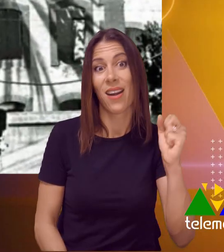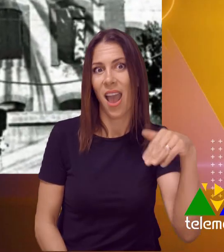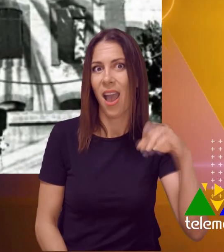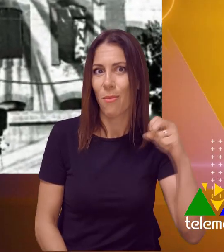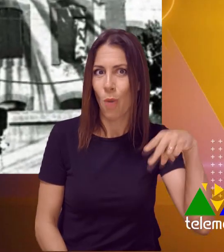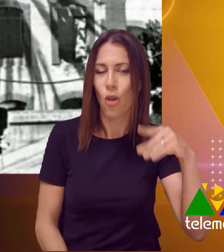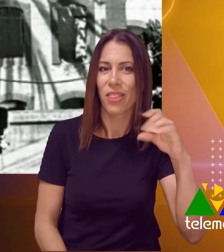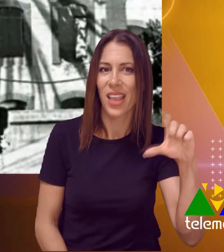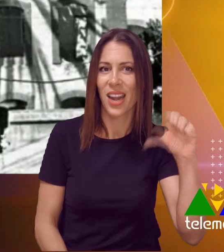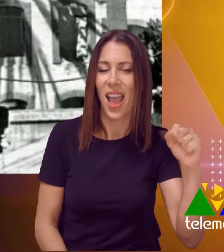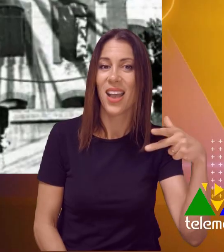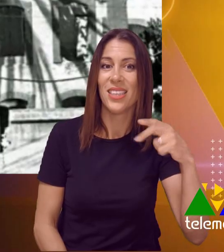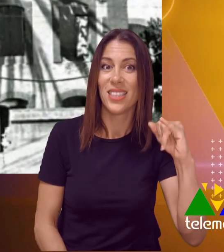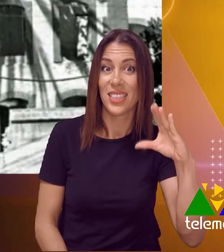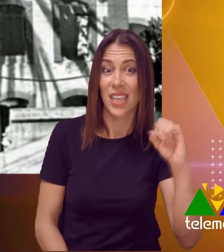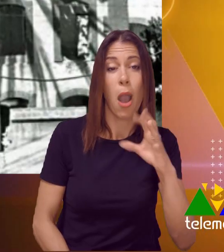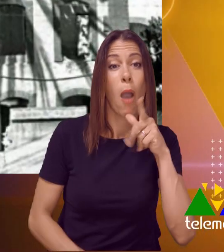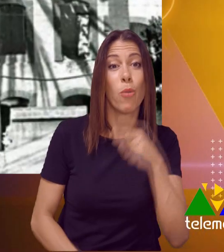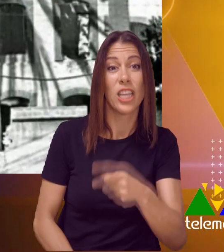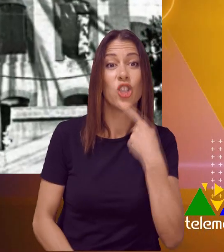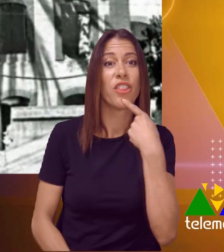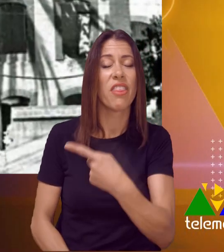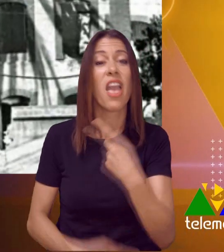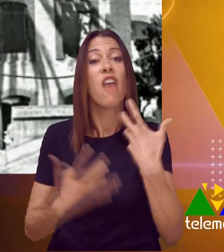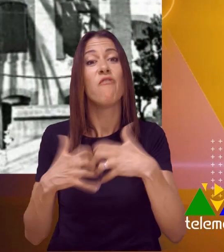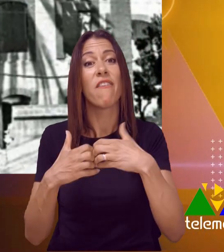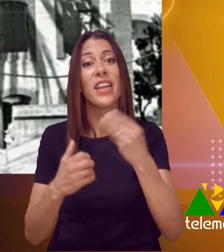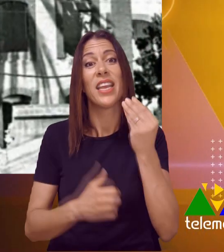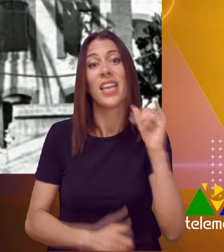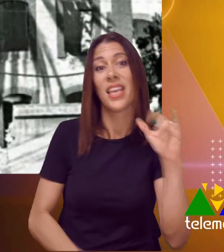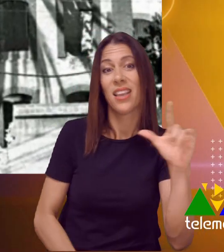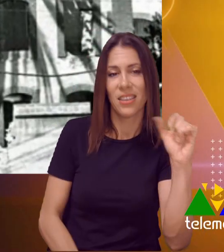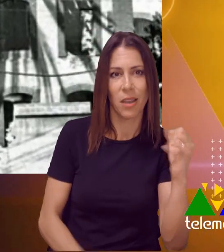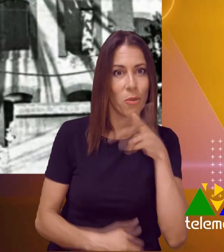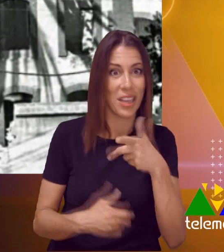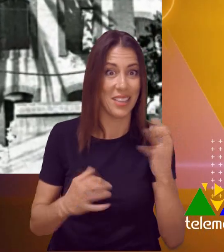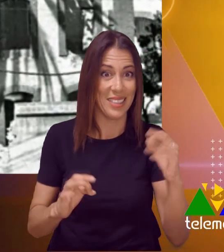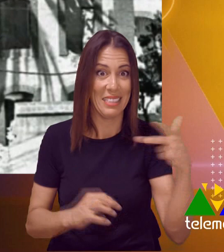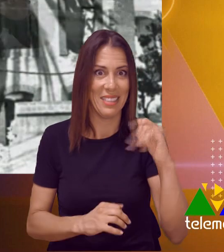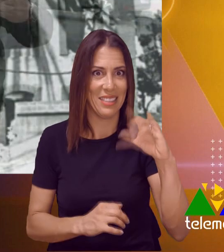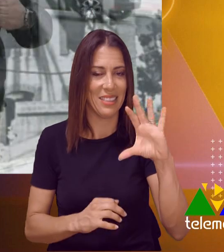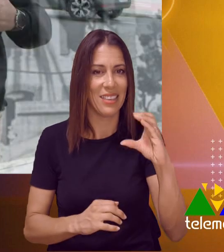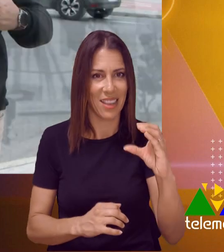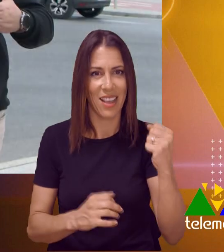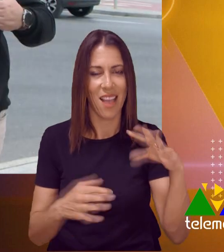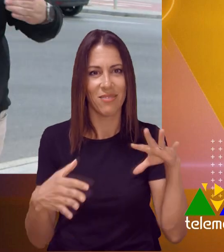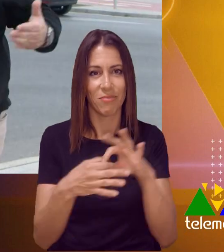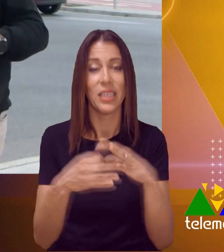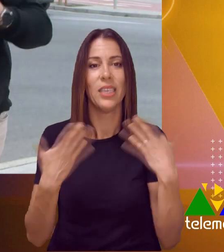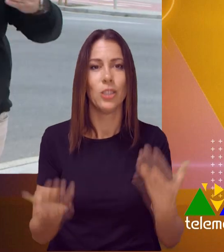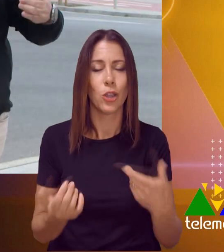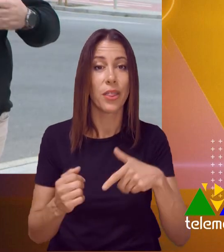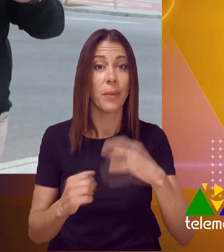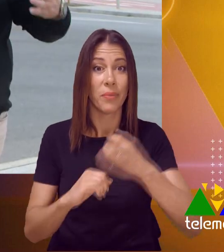la Fabriquilla, que por eso se llama Fabriquilla, por aquello de fábrica Chica, y estamos viniendo hasta esta zona donde vamos encontrando cómo la